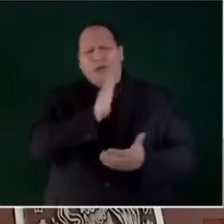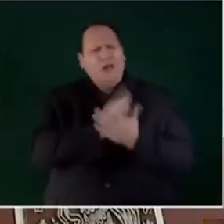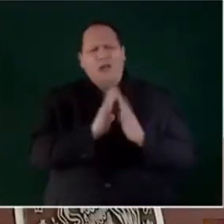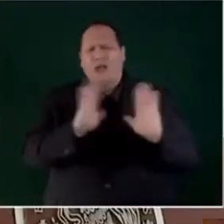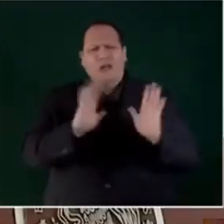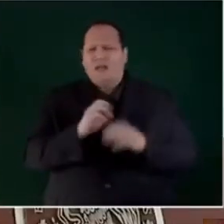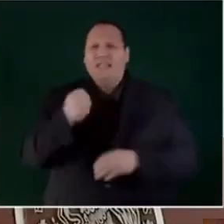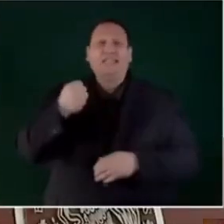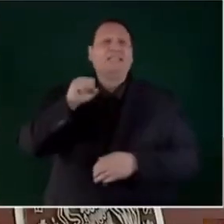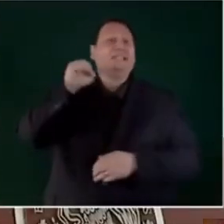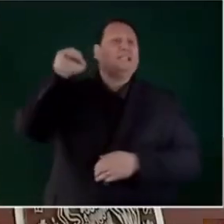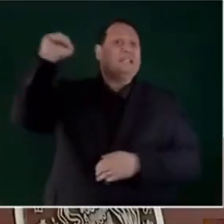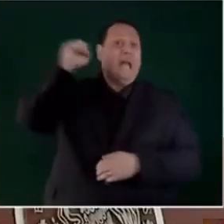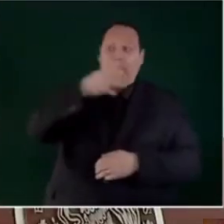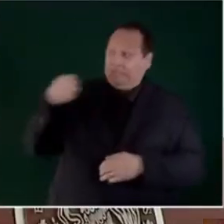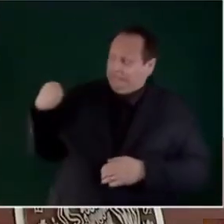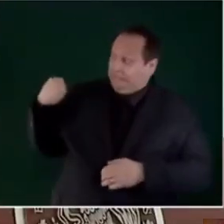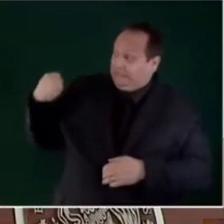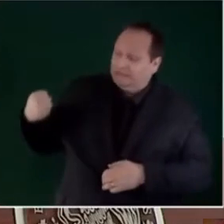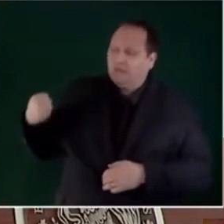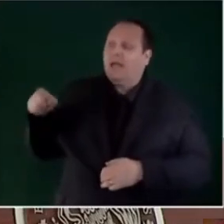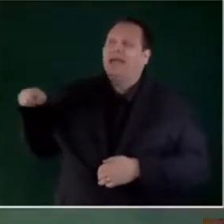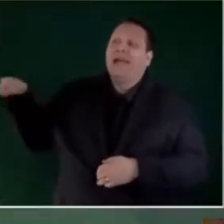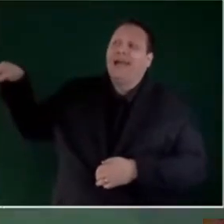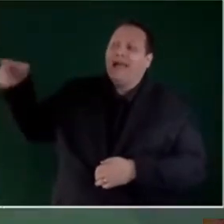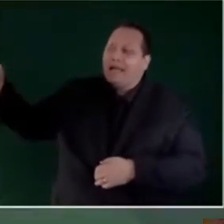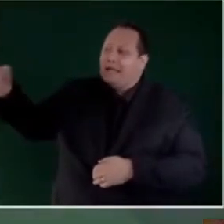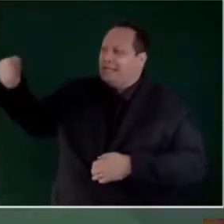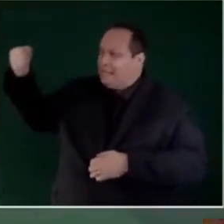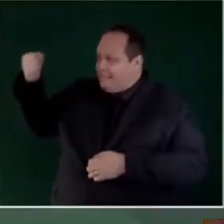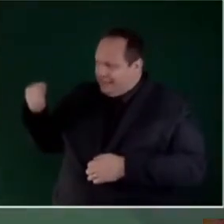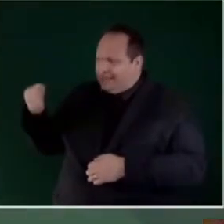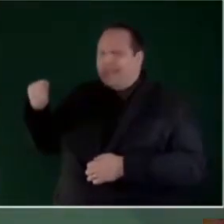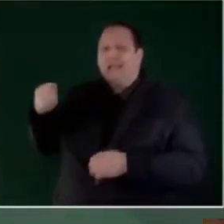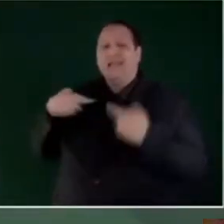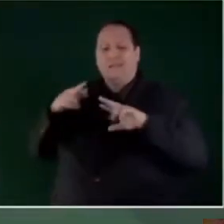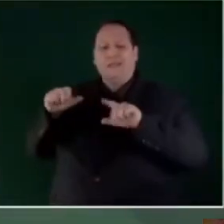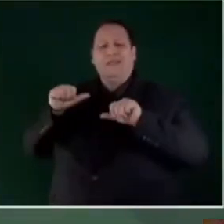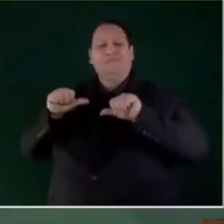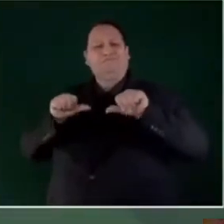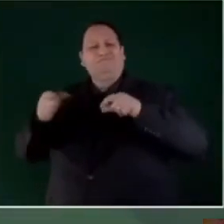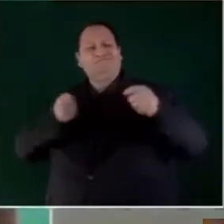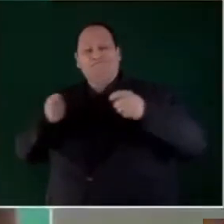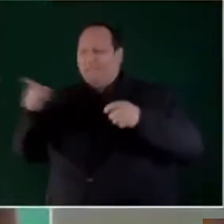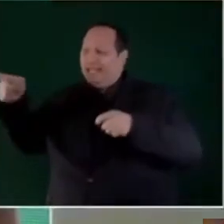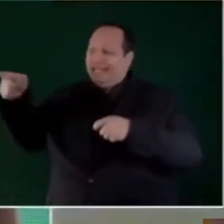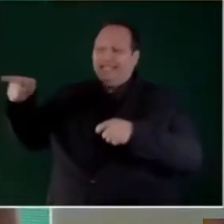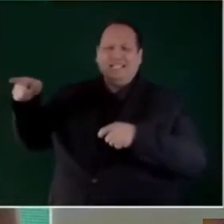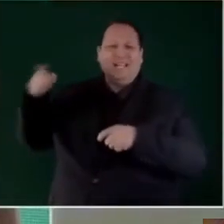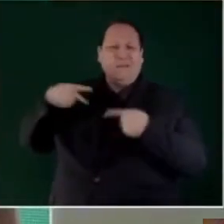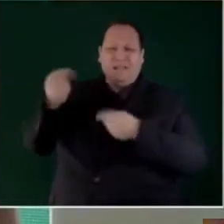de un sindicato, son los trabajadores los que tienen que elegir a sus representantes